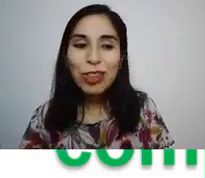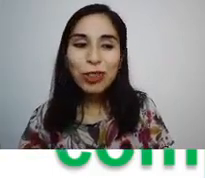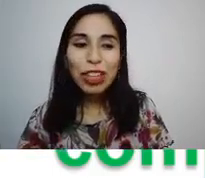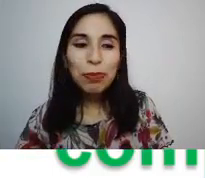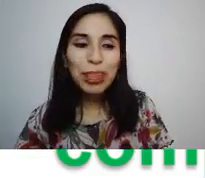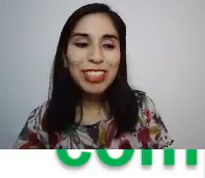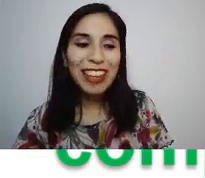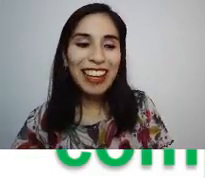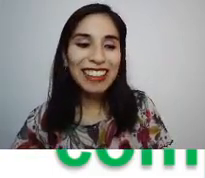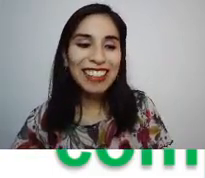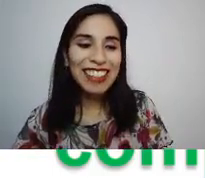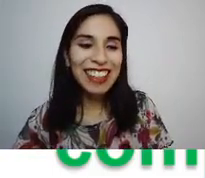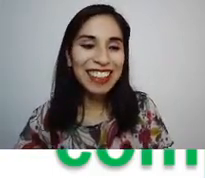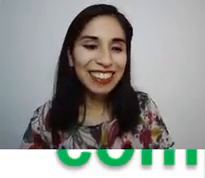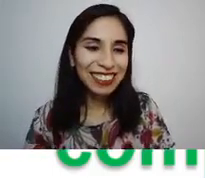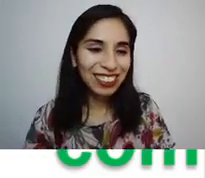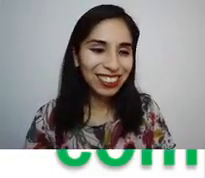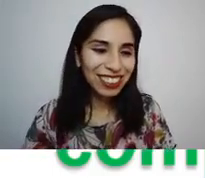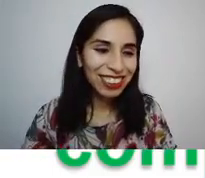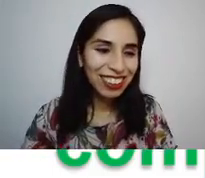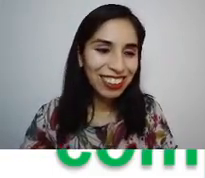leo sus respuestas